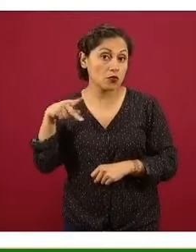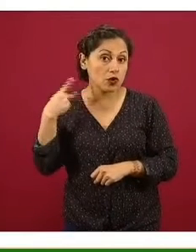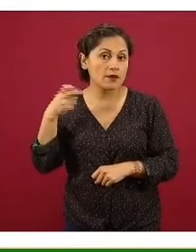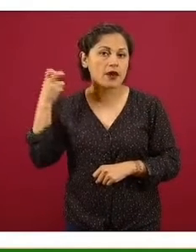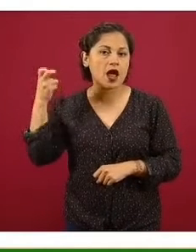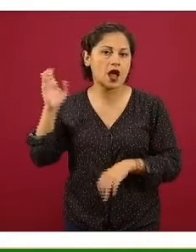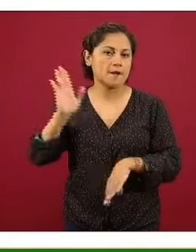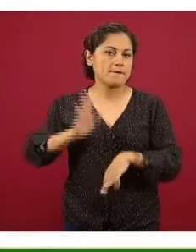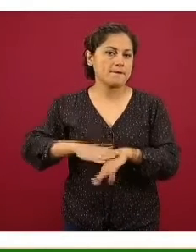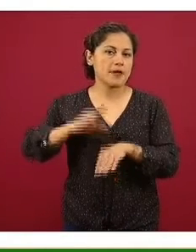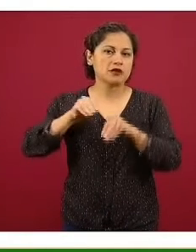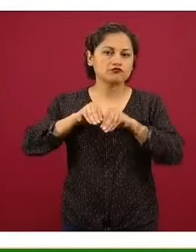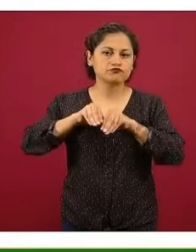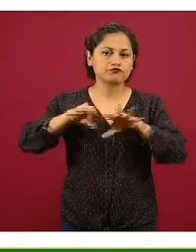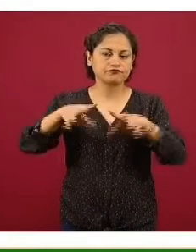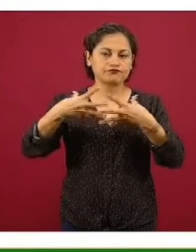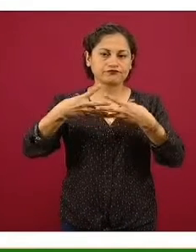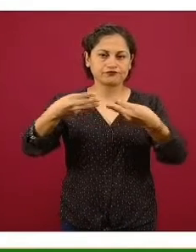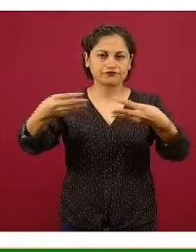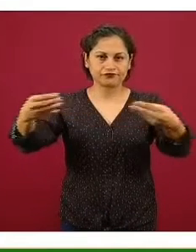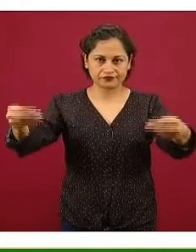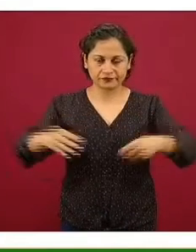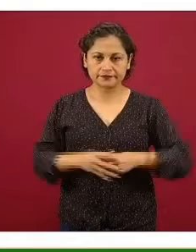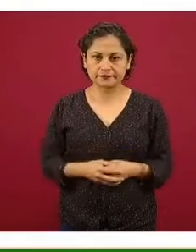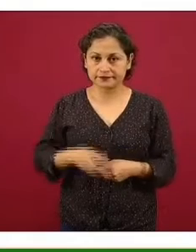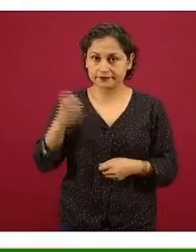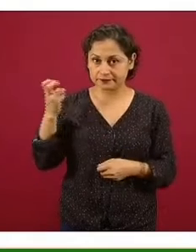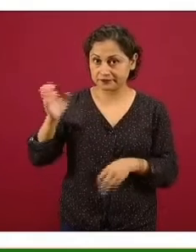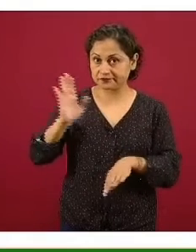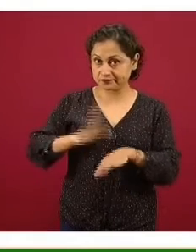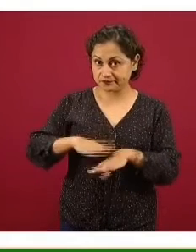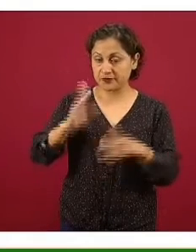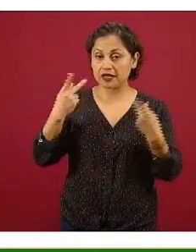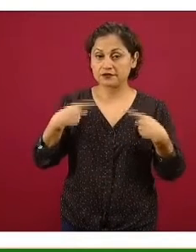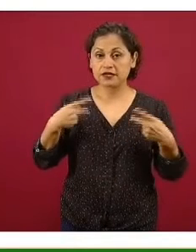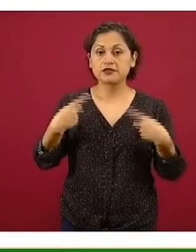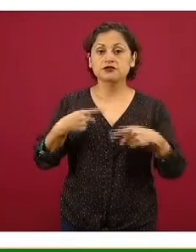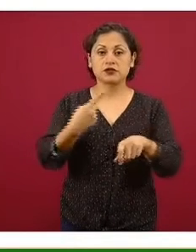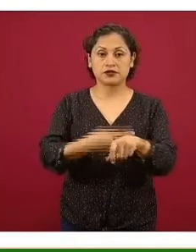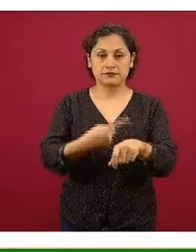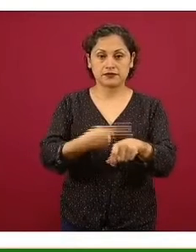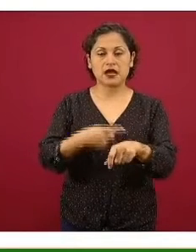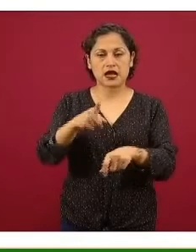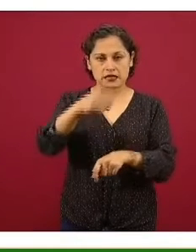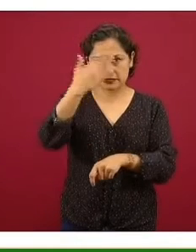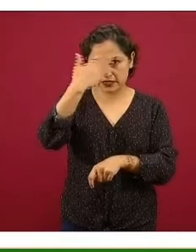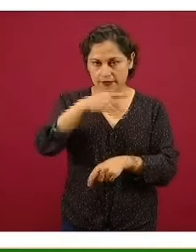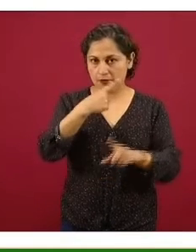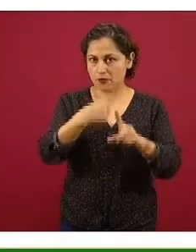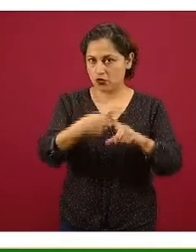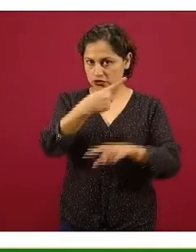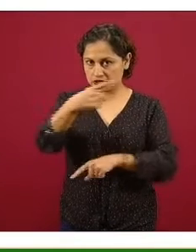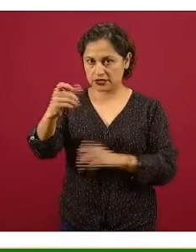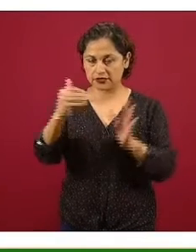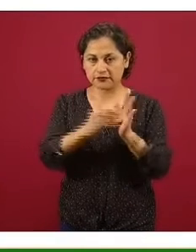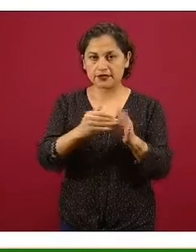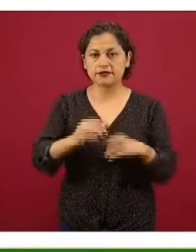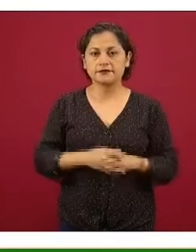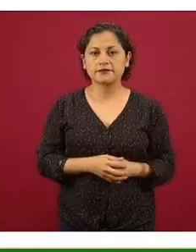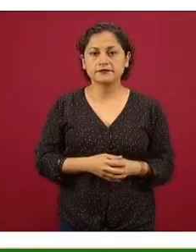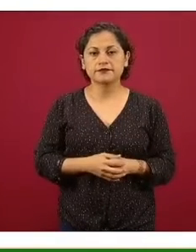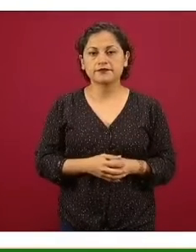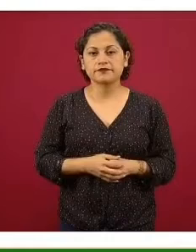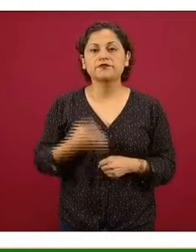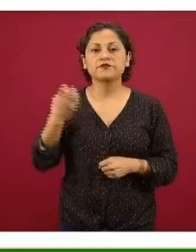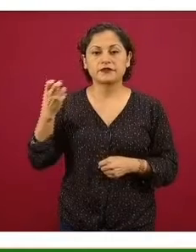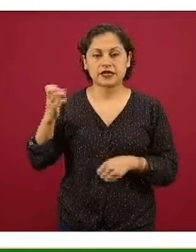mayor transmisión, la mayor tasa de incidencia de personas por 100.000 habitantes, que es además el que ha